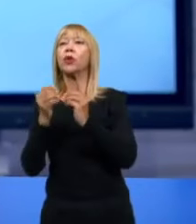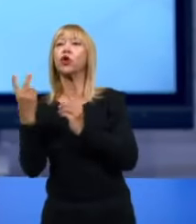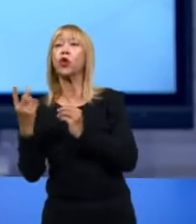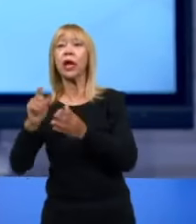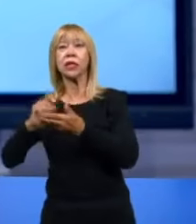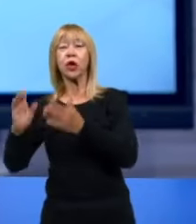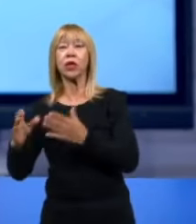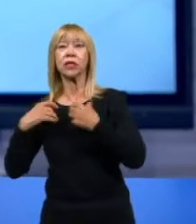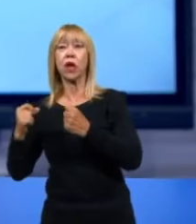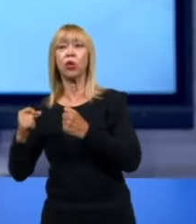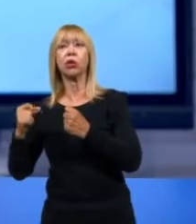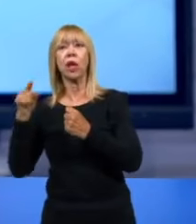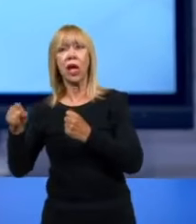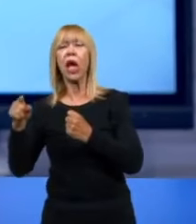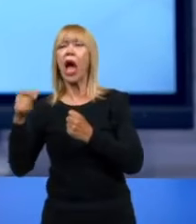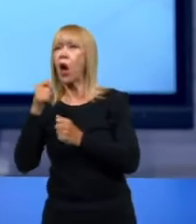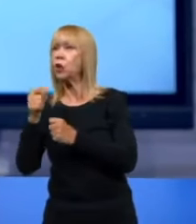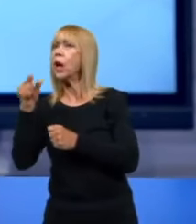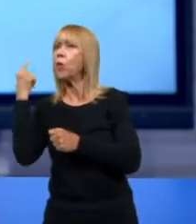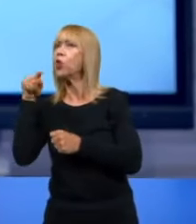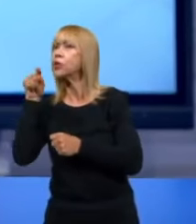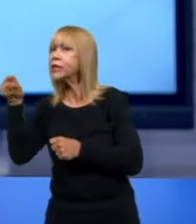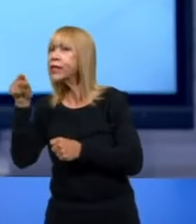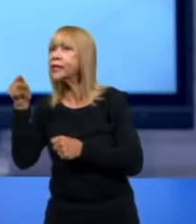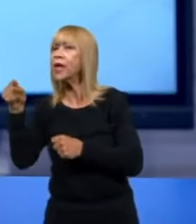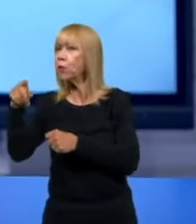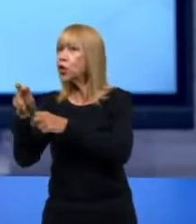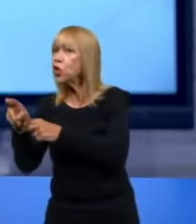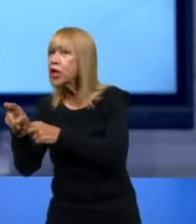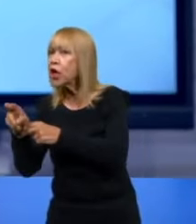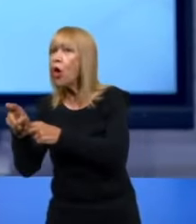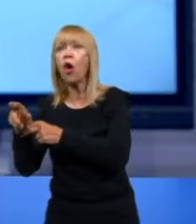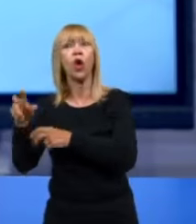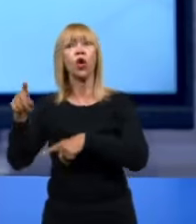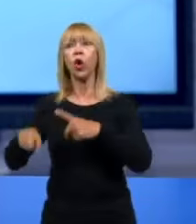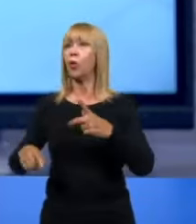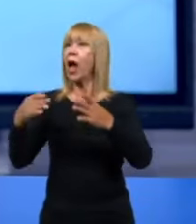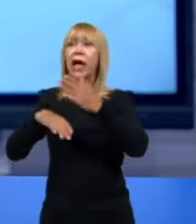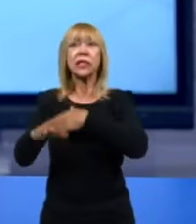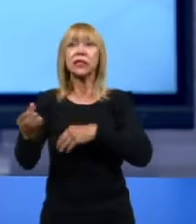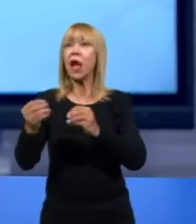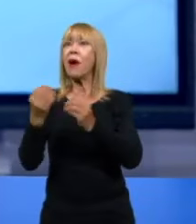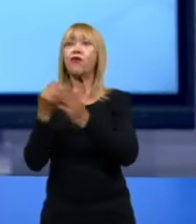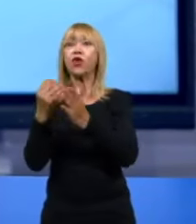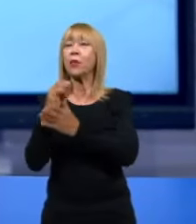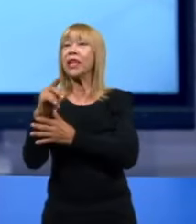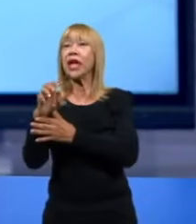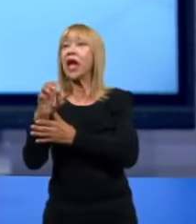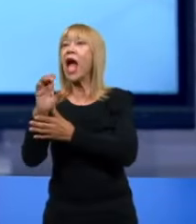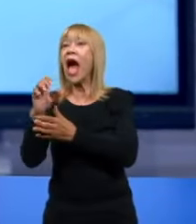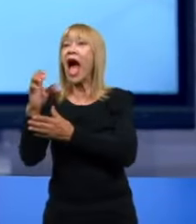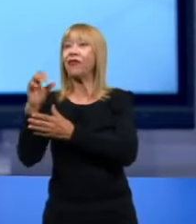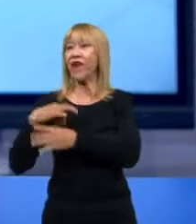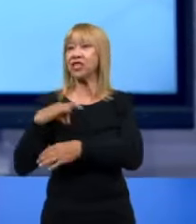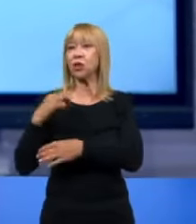el secretario de Salud particularmente acusa que por usted estar en Puerto Rico no pudimos accesar a más fondos de Medicare Advantage porque no